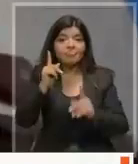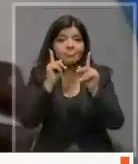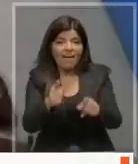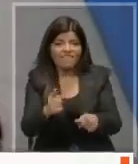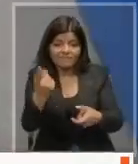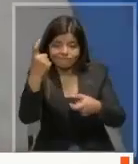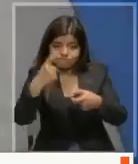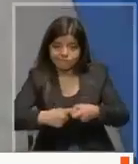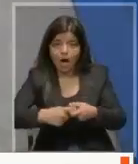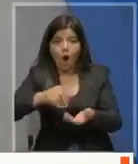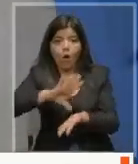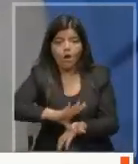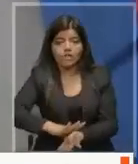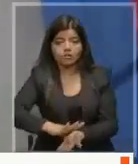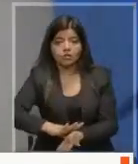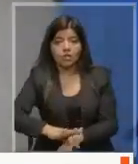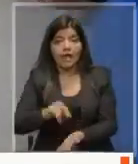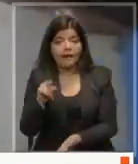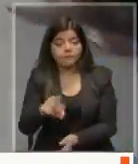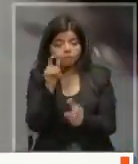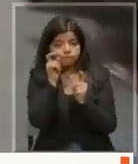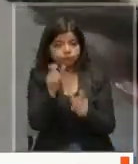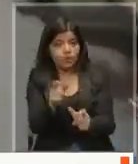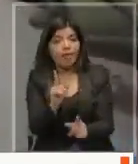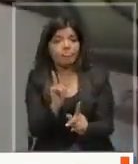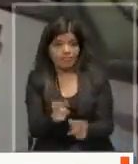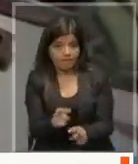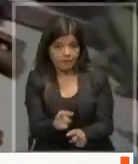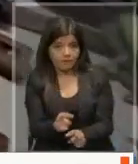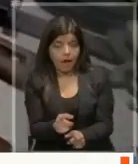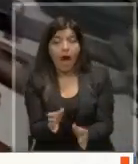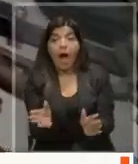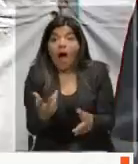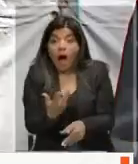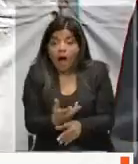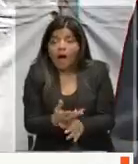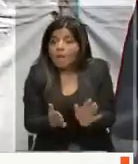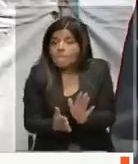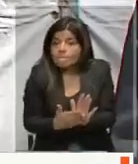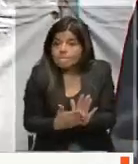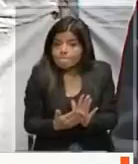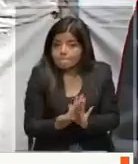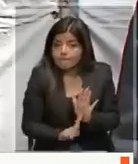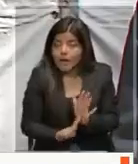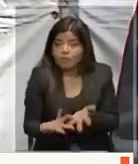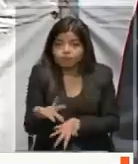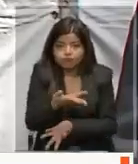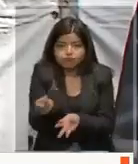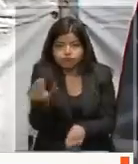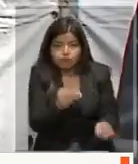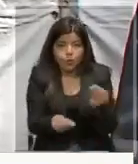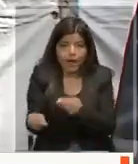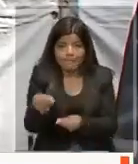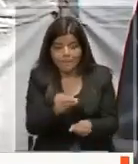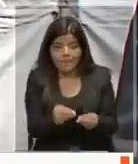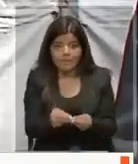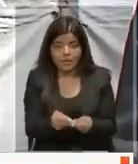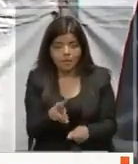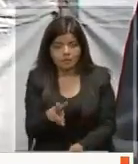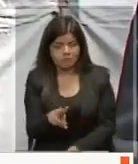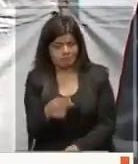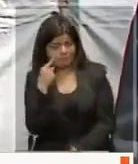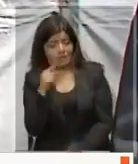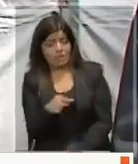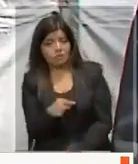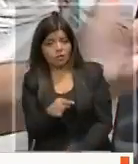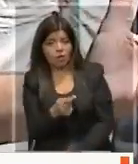nacional y deberían ser sistemáticamente fiscalizados. Tenemos demasiada evidencia de que hay una mezcla, hay una promiscuidad entre